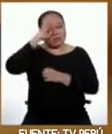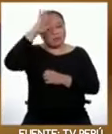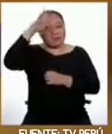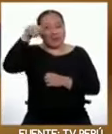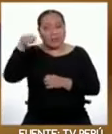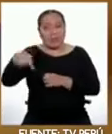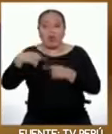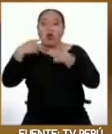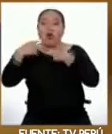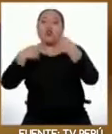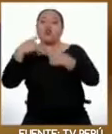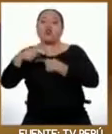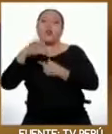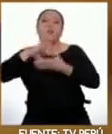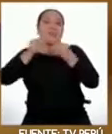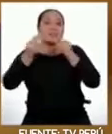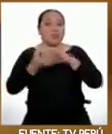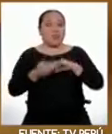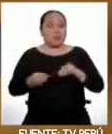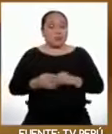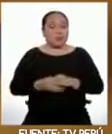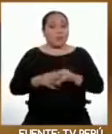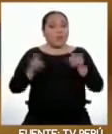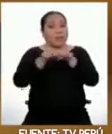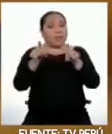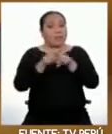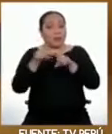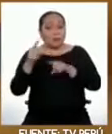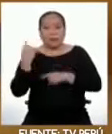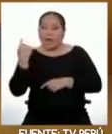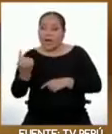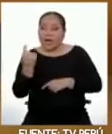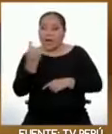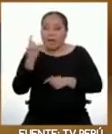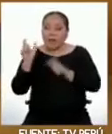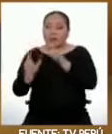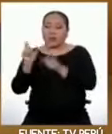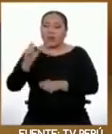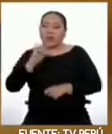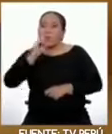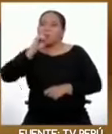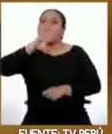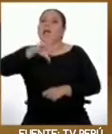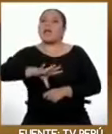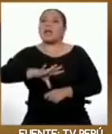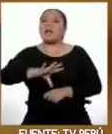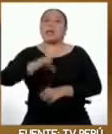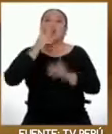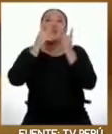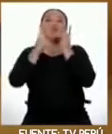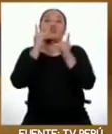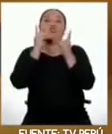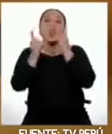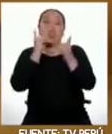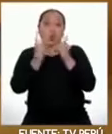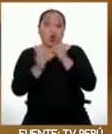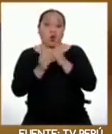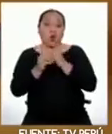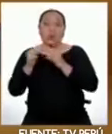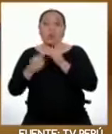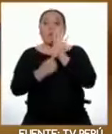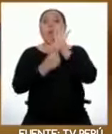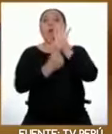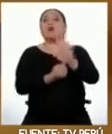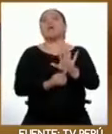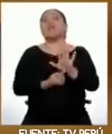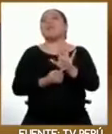y de quienes contamos la historia. Además, cada personaje se expresará mediante el diálogo, en el que nos